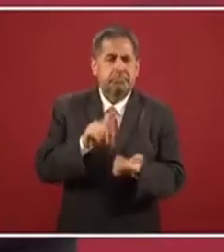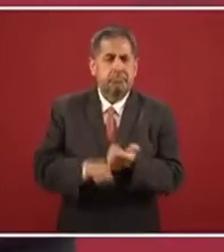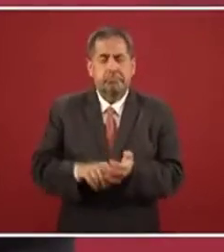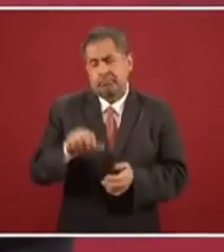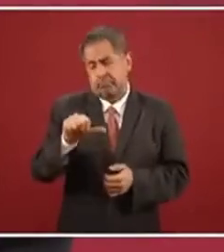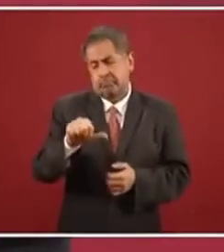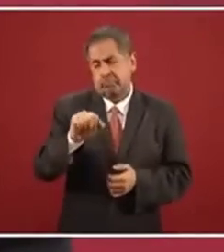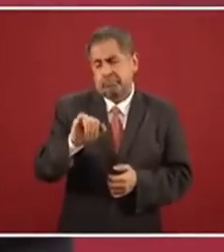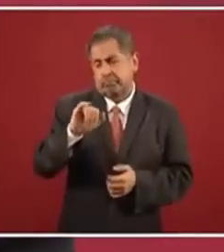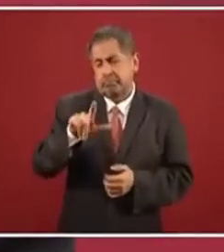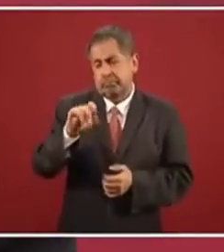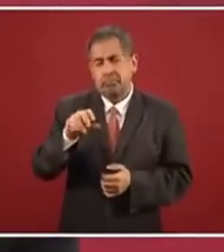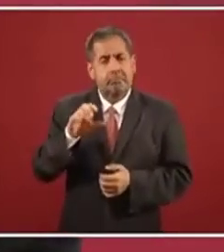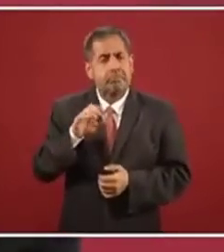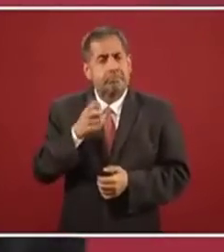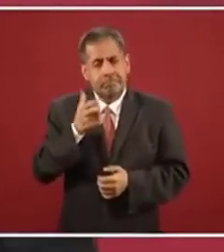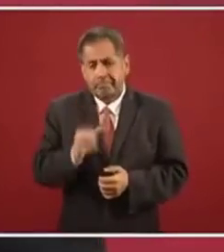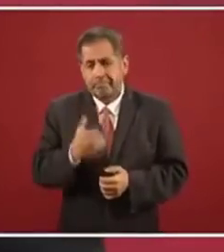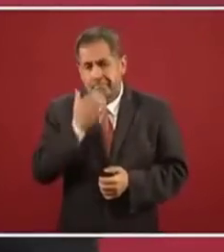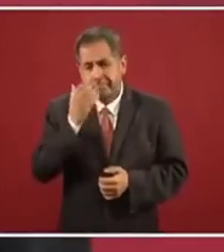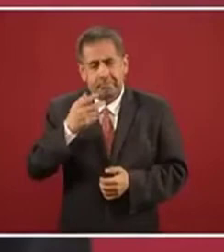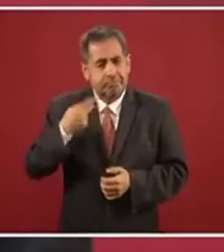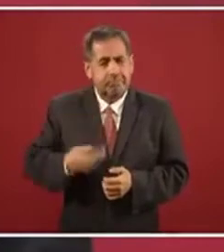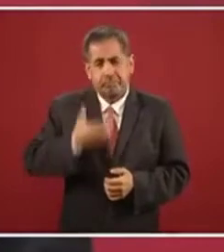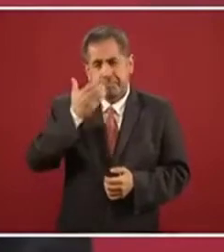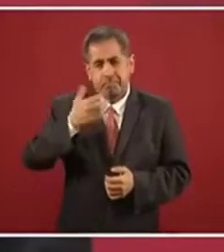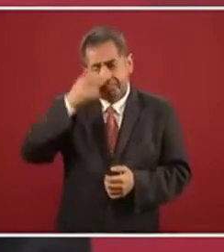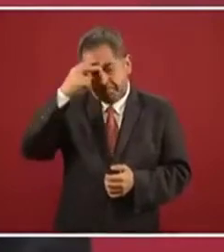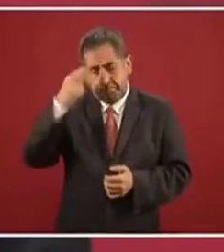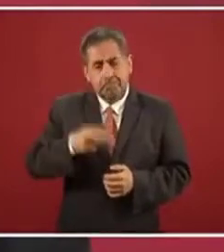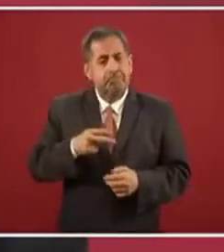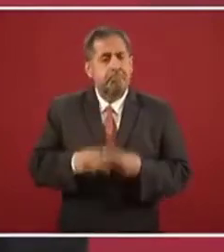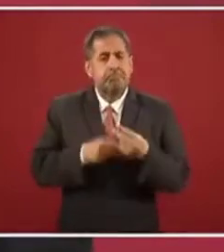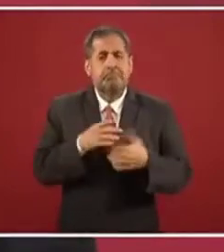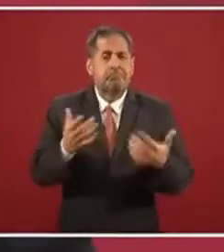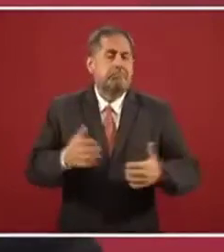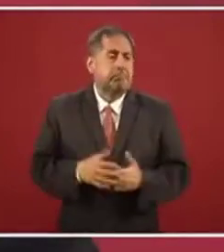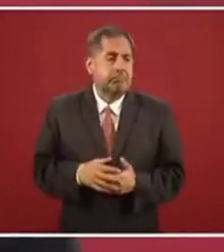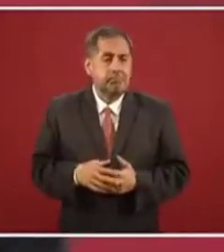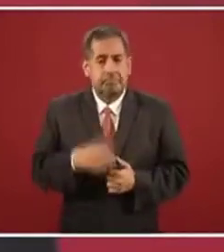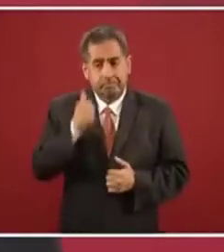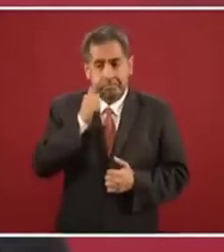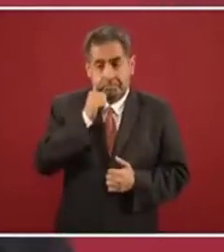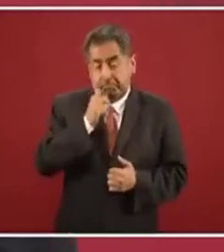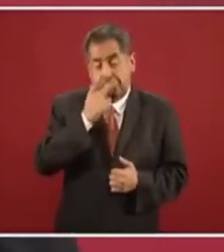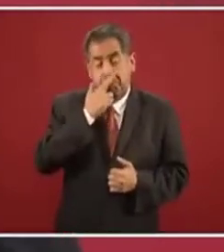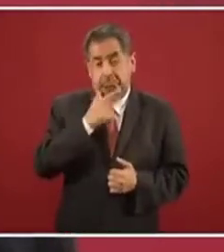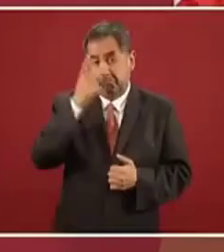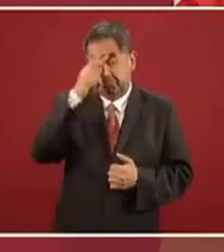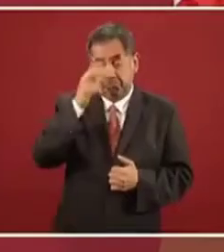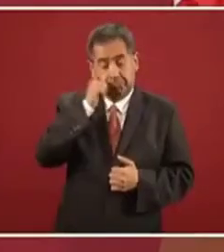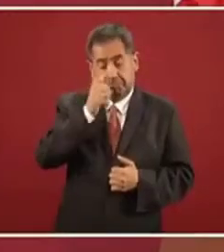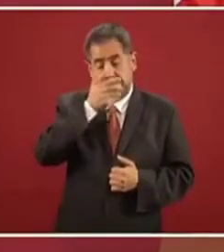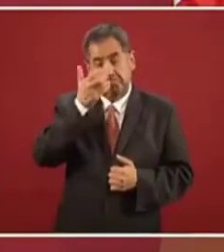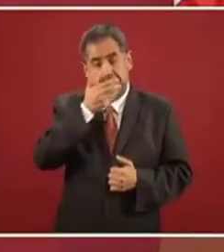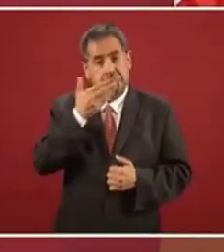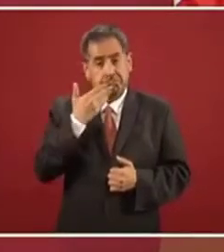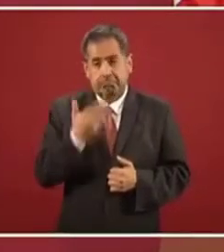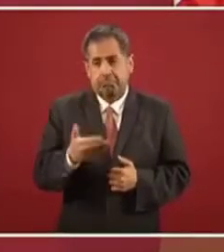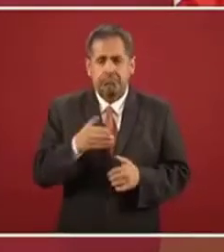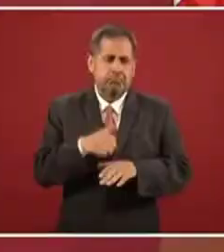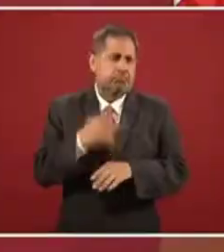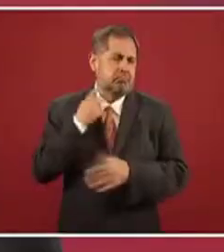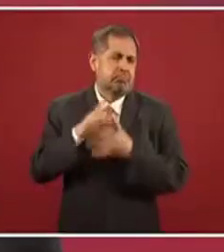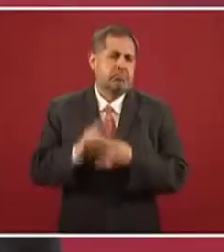asilo. Es parte sustantiva de nuestra tradición y yo diría una de las mejores tradiciones de México en el ámbito de la